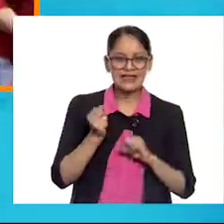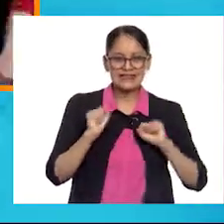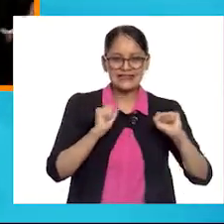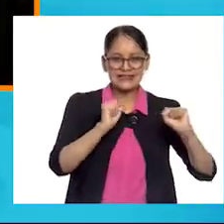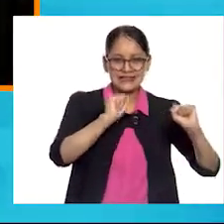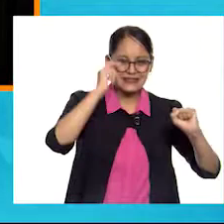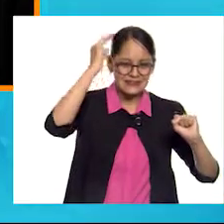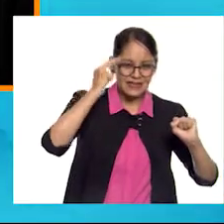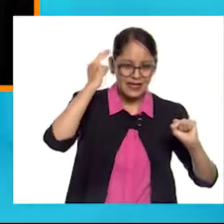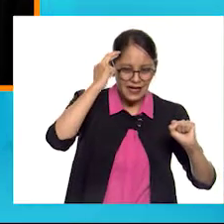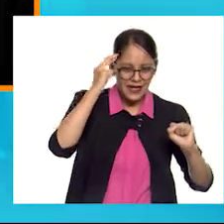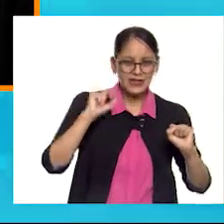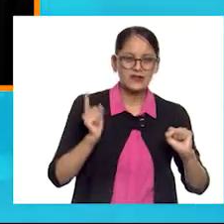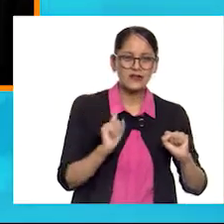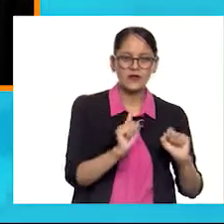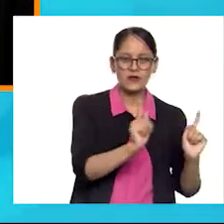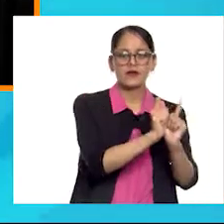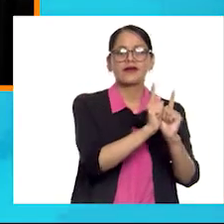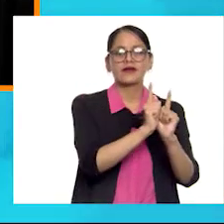rey Oberón,